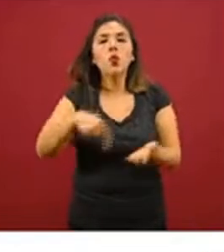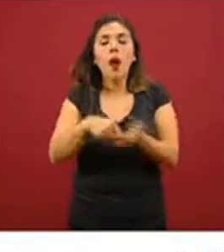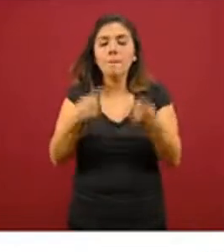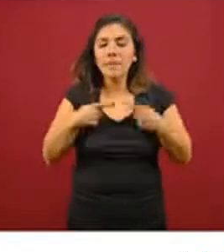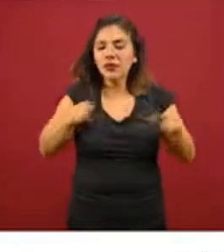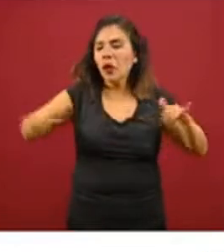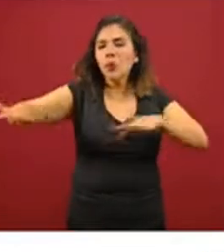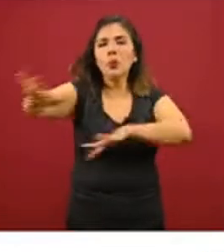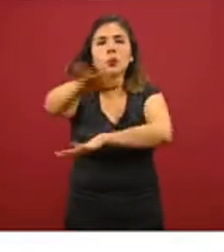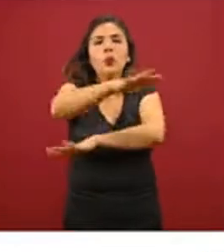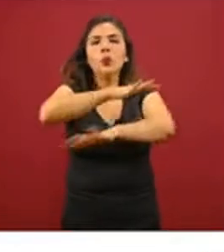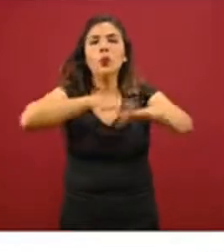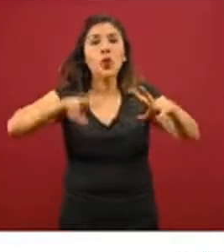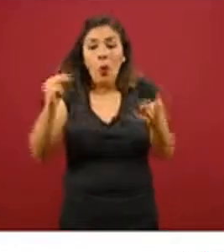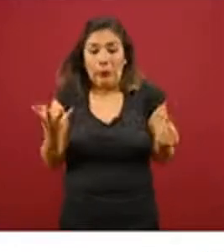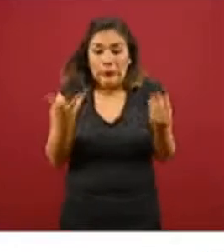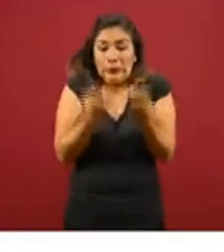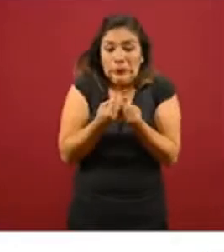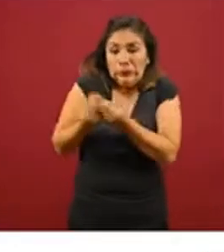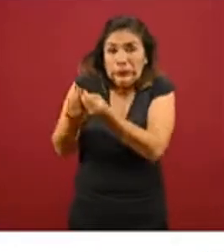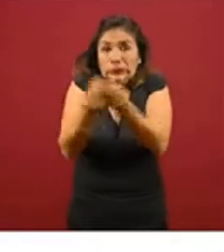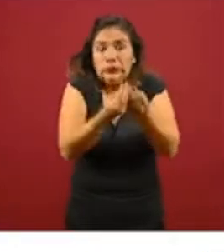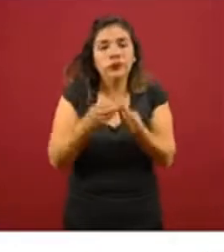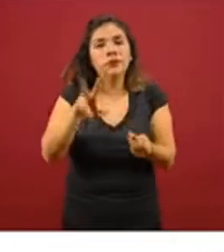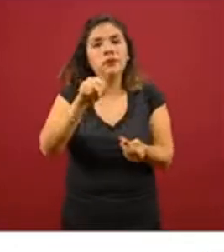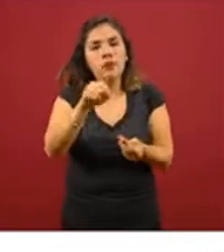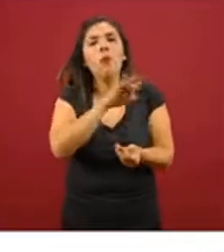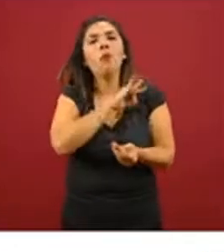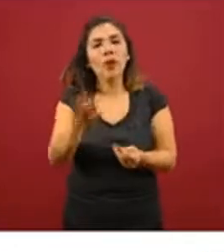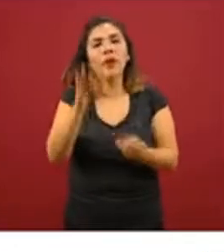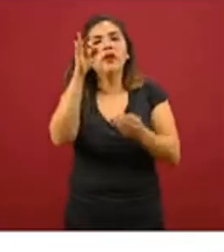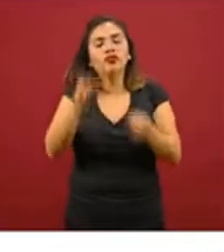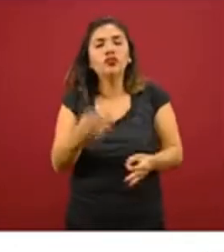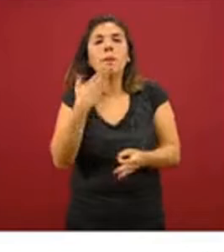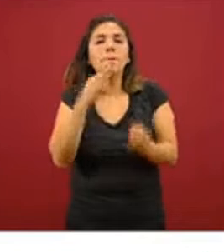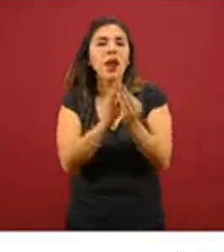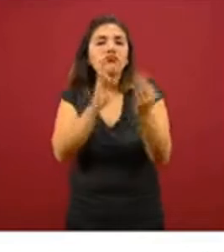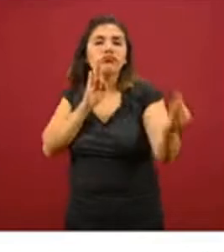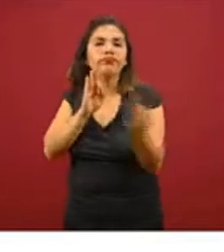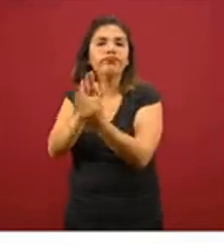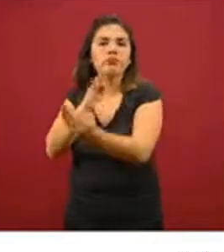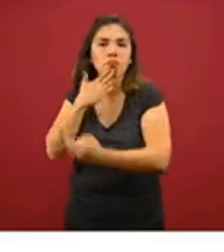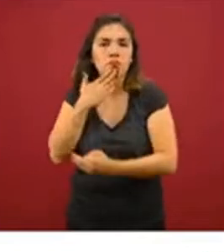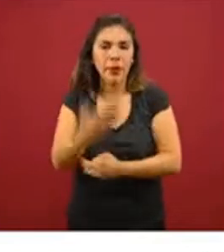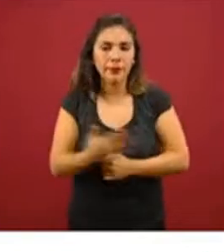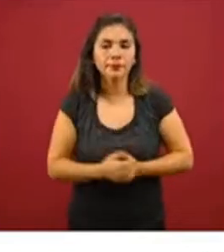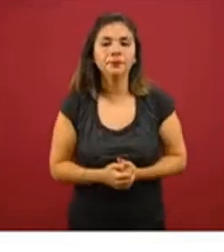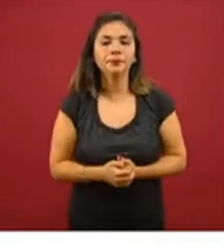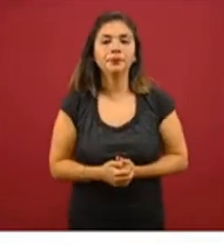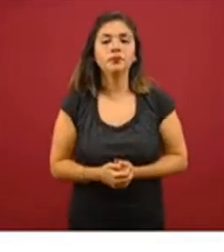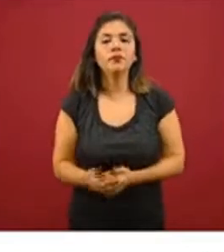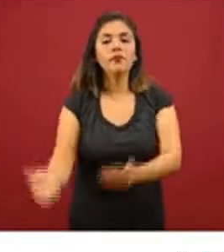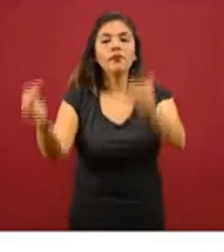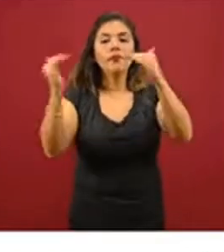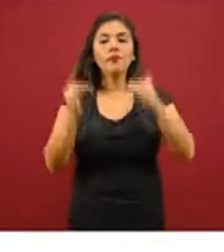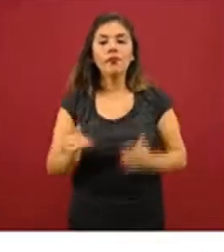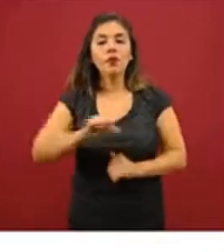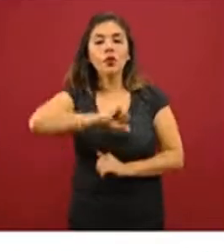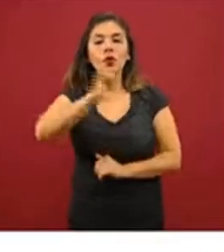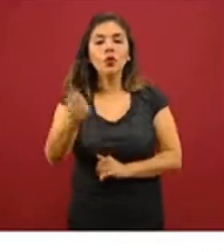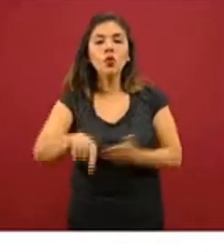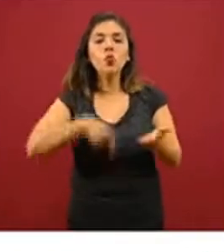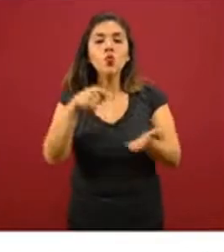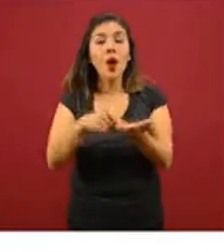esparcidas en el lugar, que no estén congregadas y que se pueda realmente guardar los metros necesarios. En el caso de